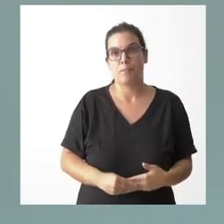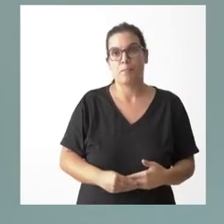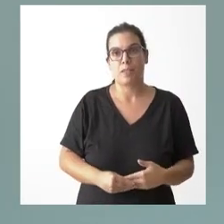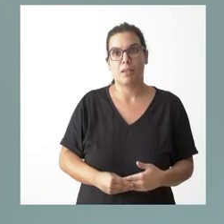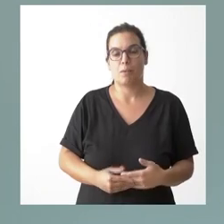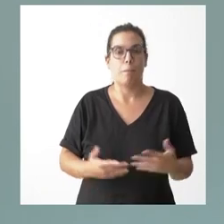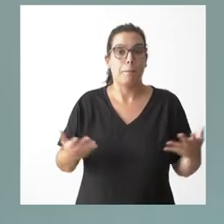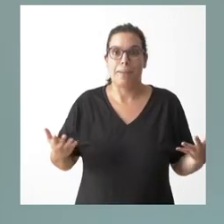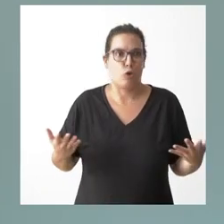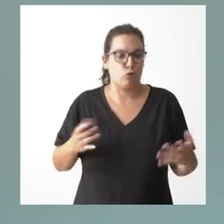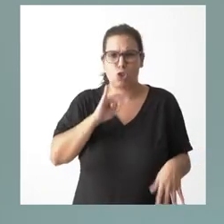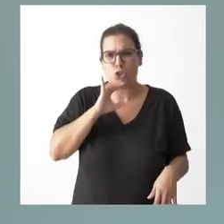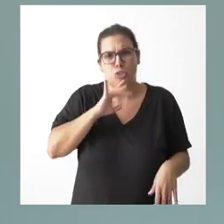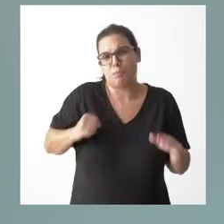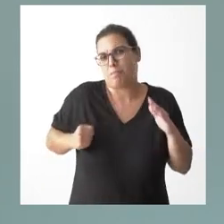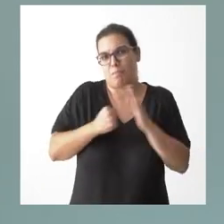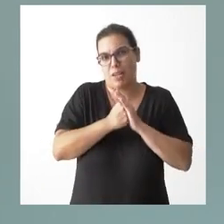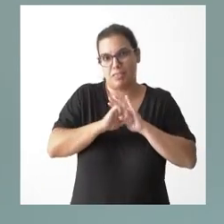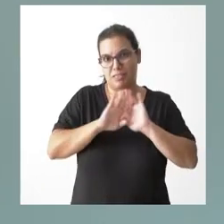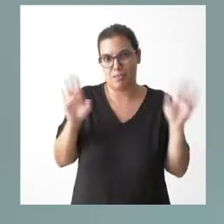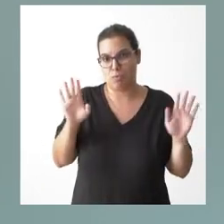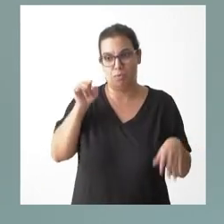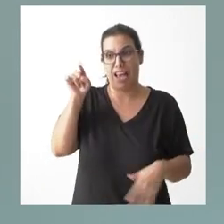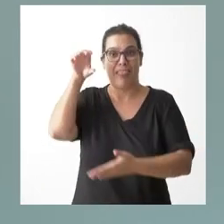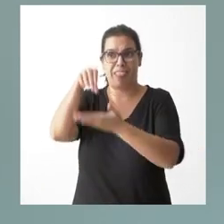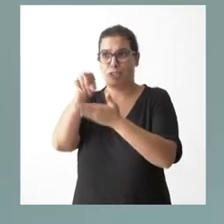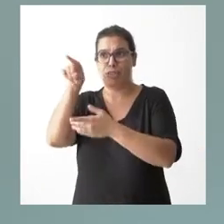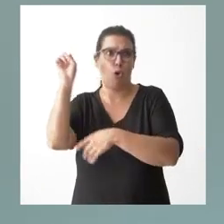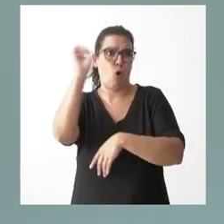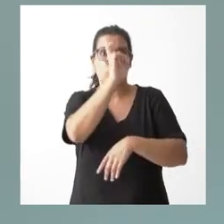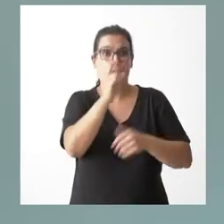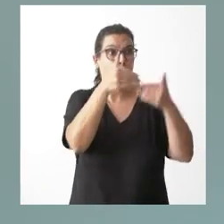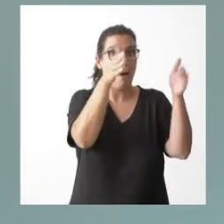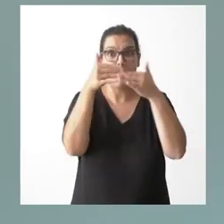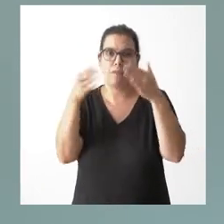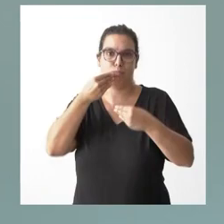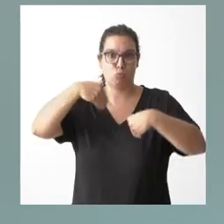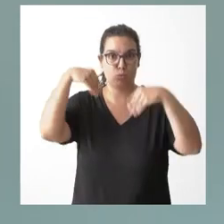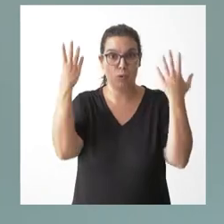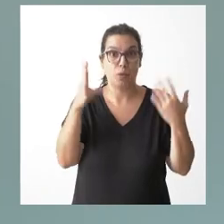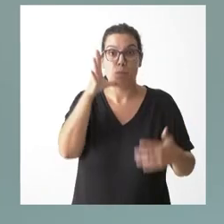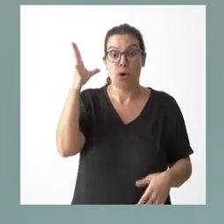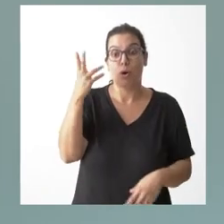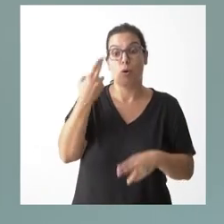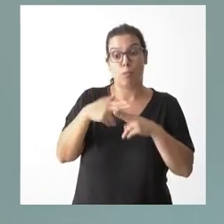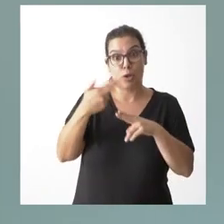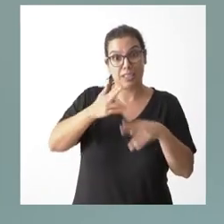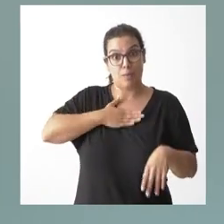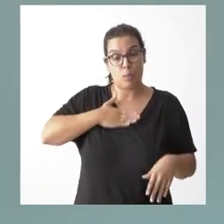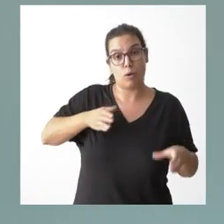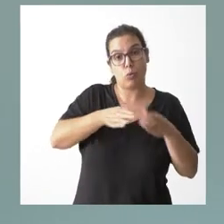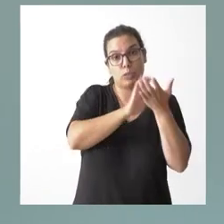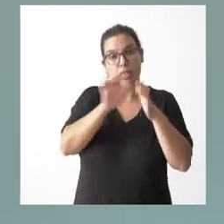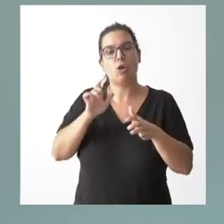caso, satisfacción en este centro y en cualquier otro centro, porque una de las políticas de la Junta de Castilla y León